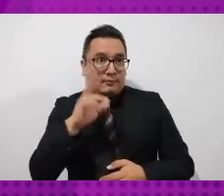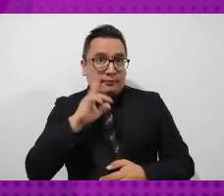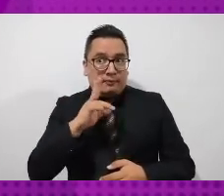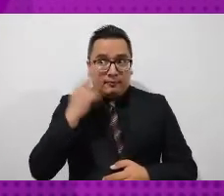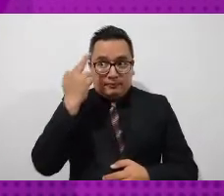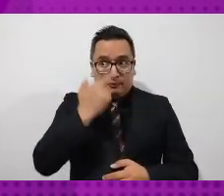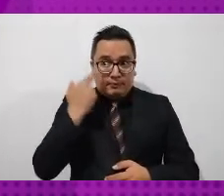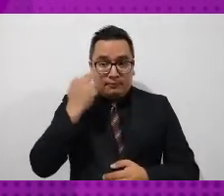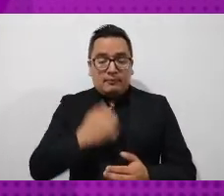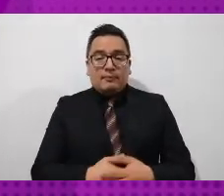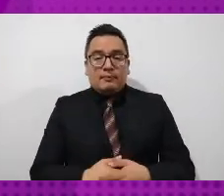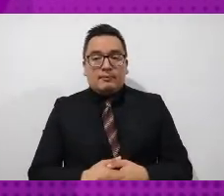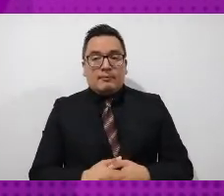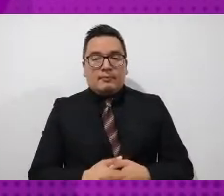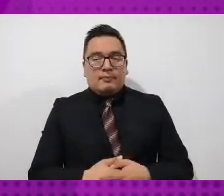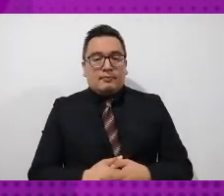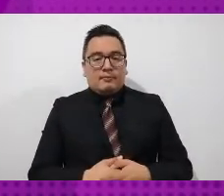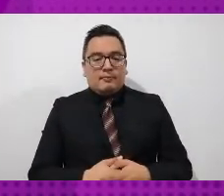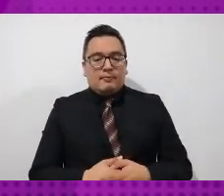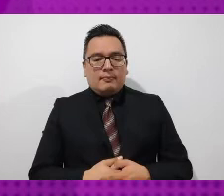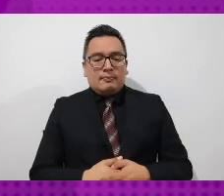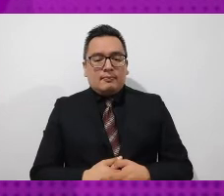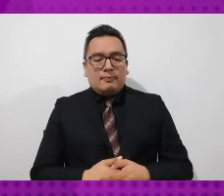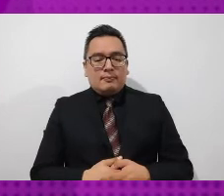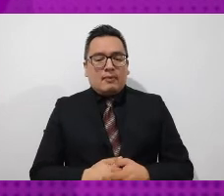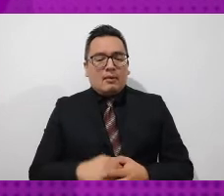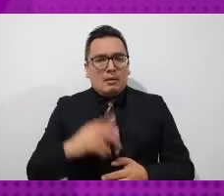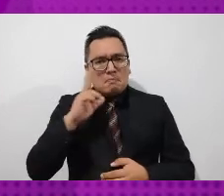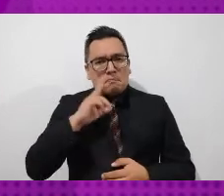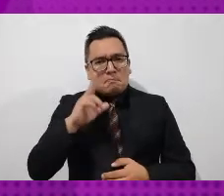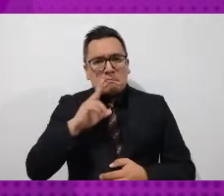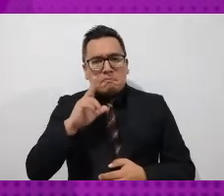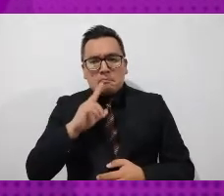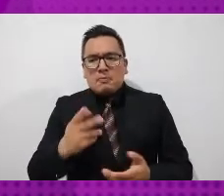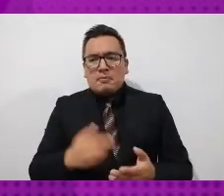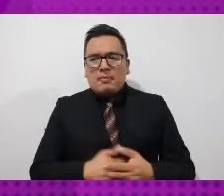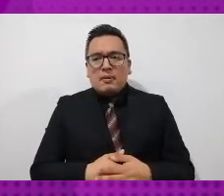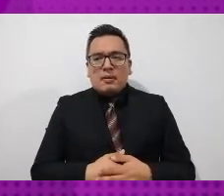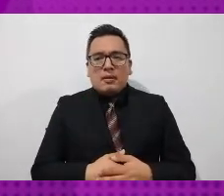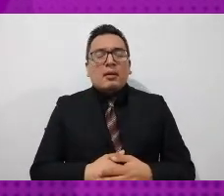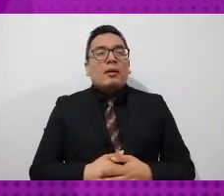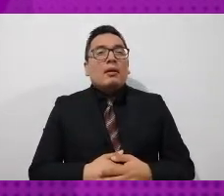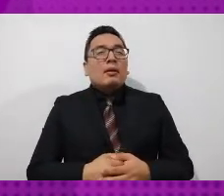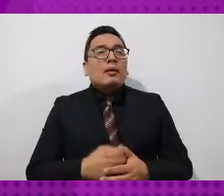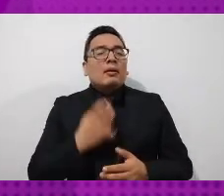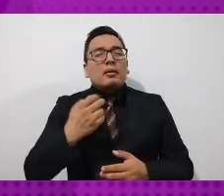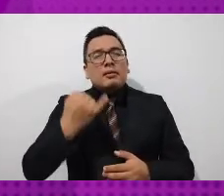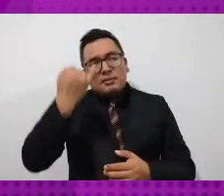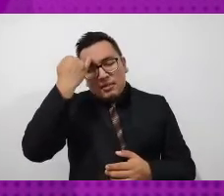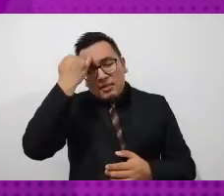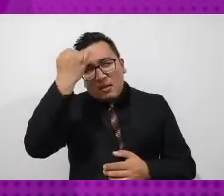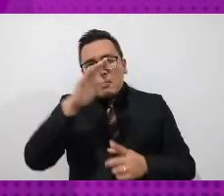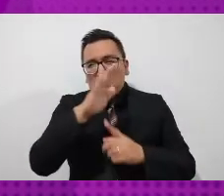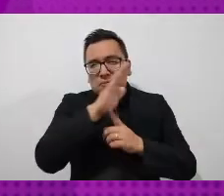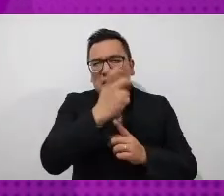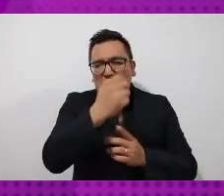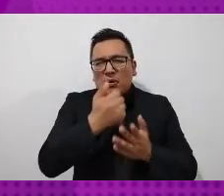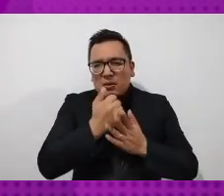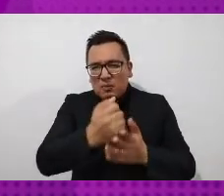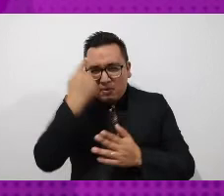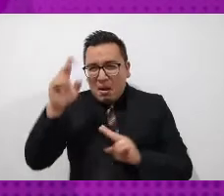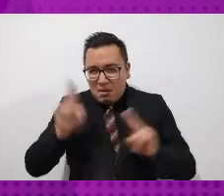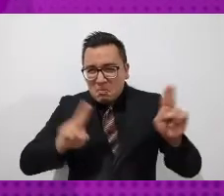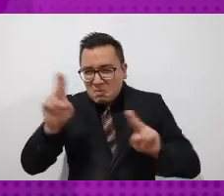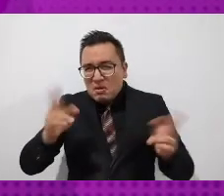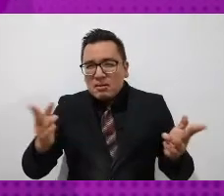trámite correspondiente. ¿Cómo abona la iniciativa popular a la democracia? Fíjate